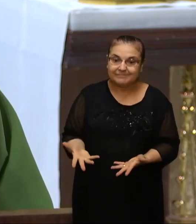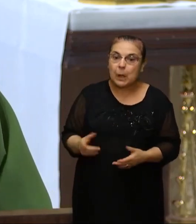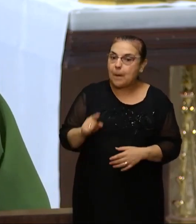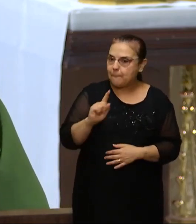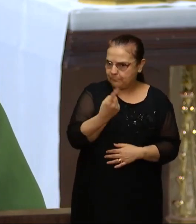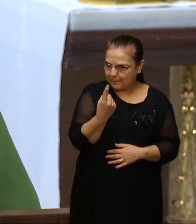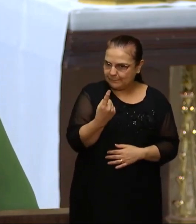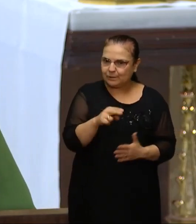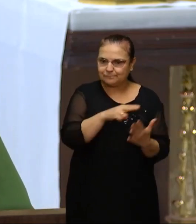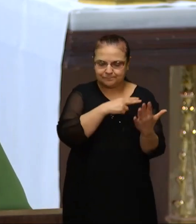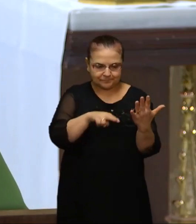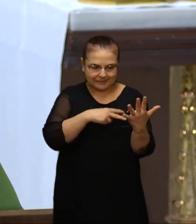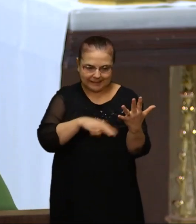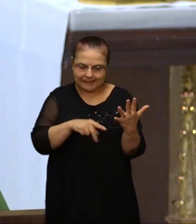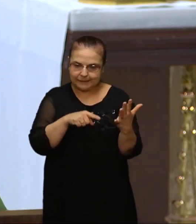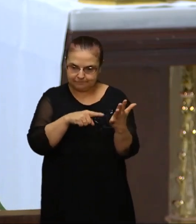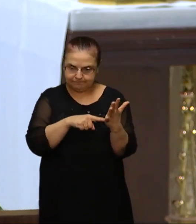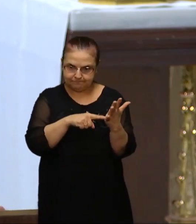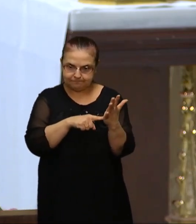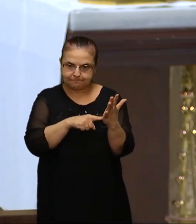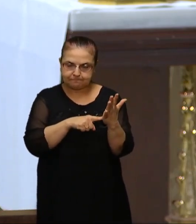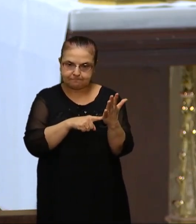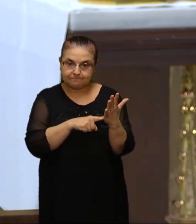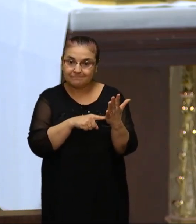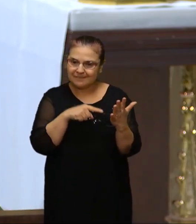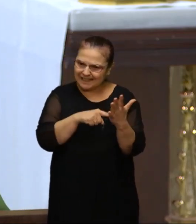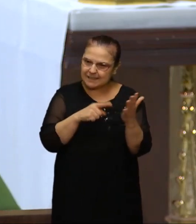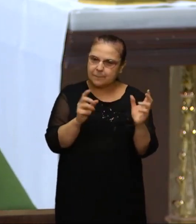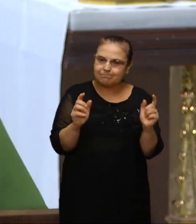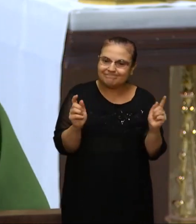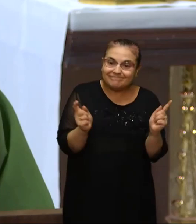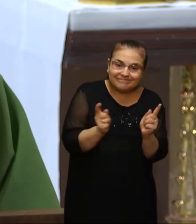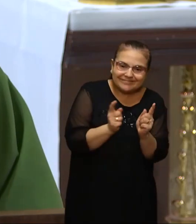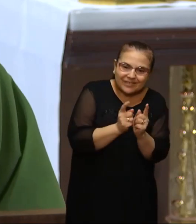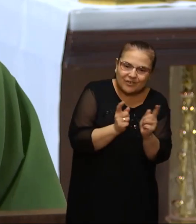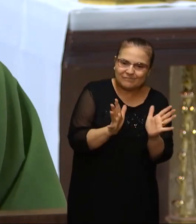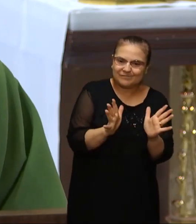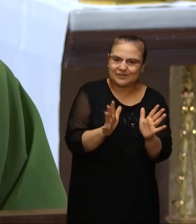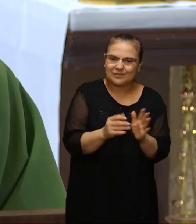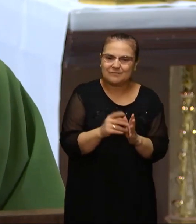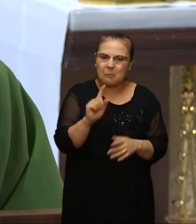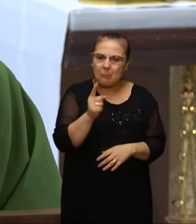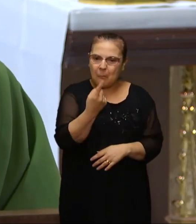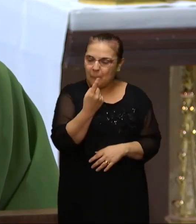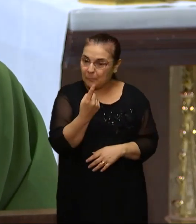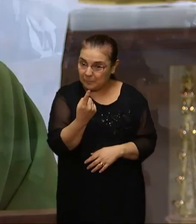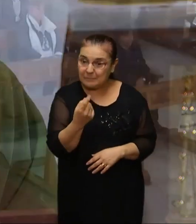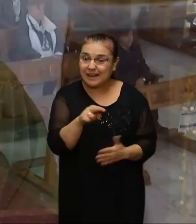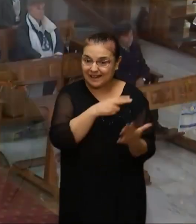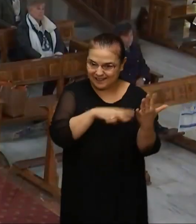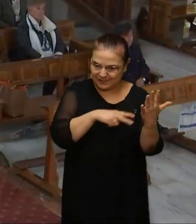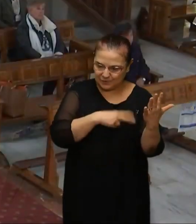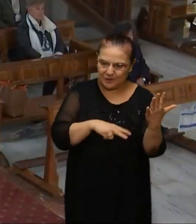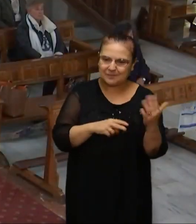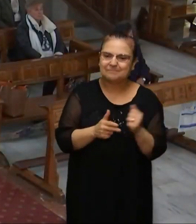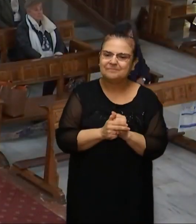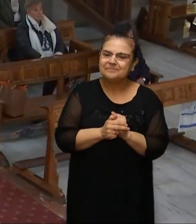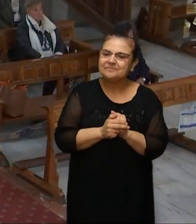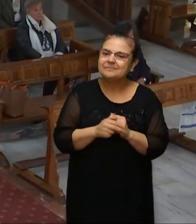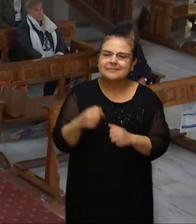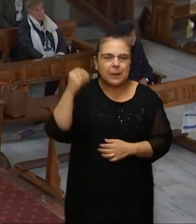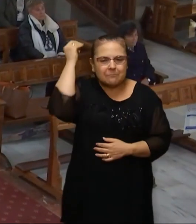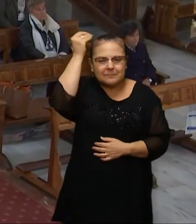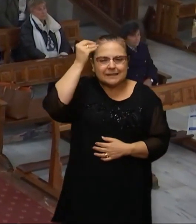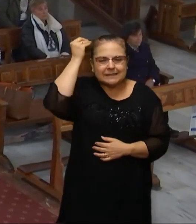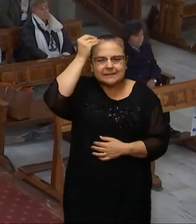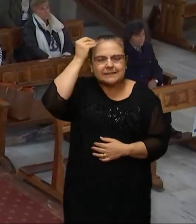al al leer esta este trocito esta palabra de Dios Esta primera lectura me venía